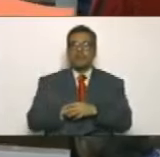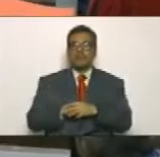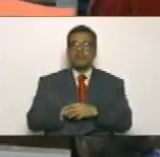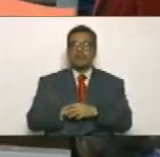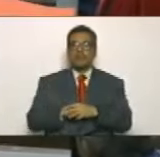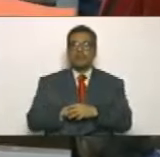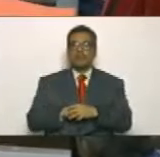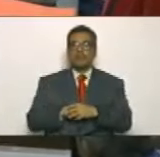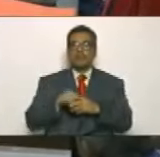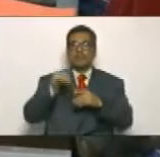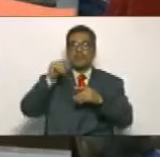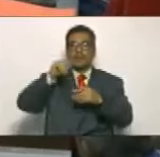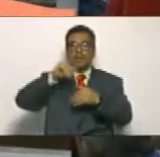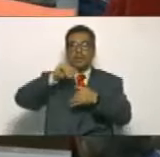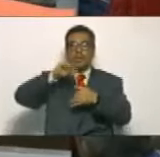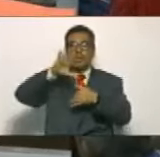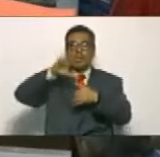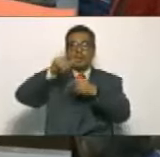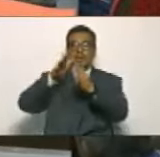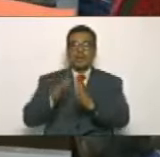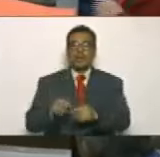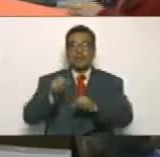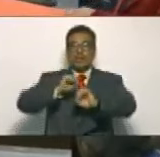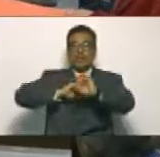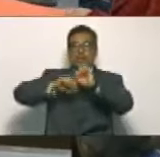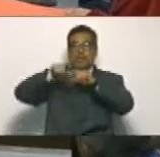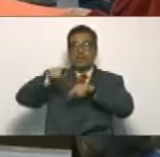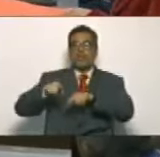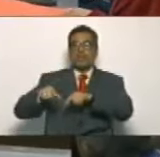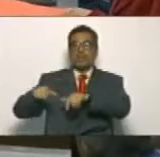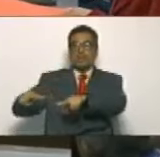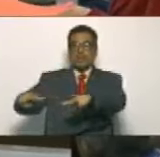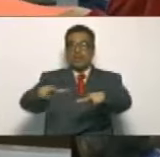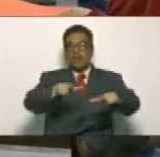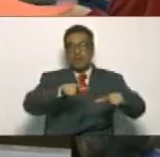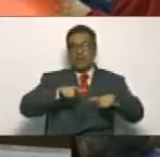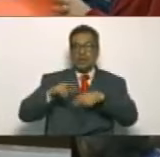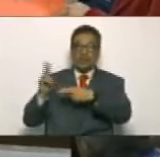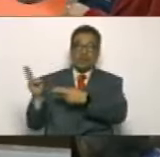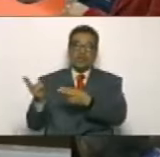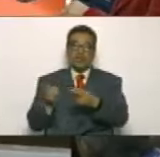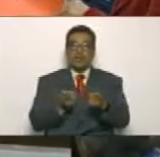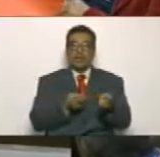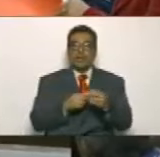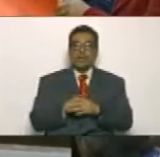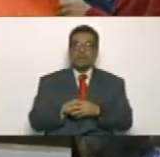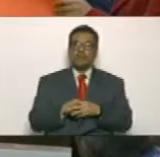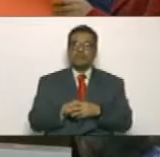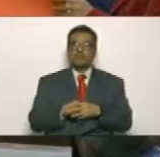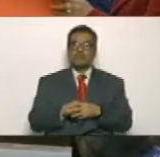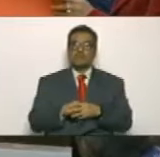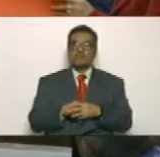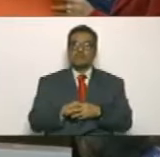y americanos a defender los territorios. Invitamos